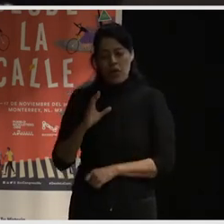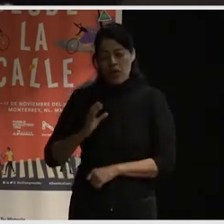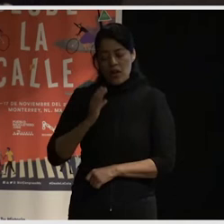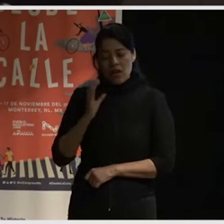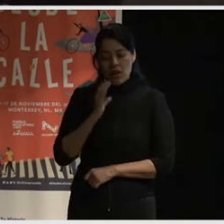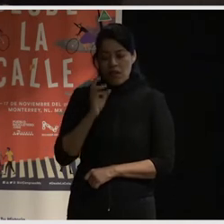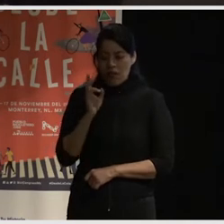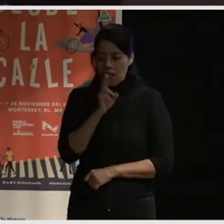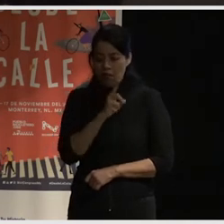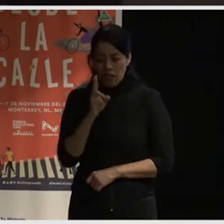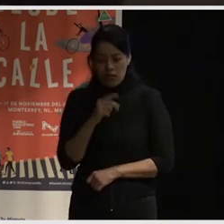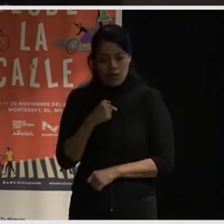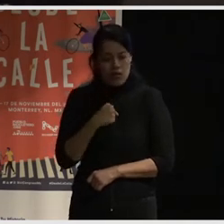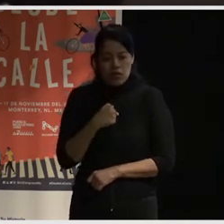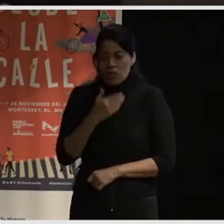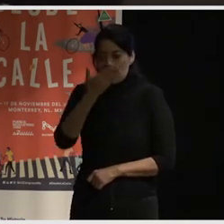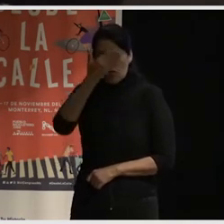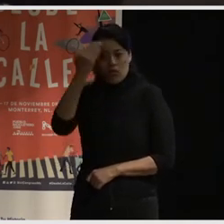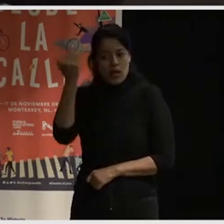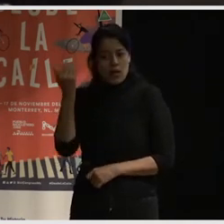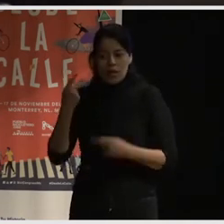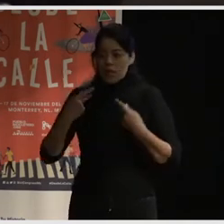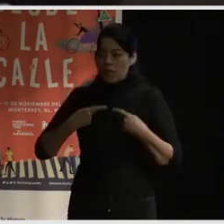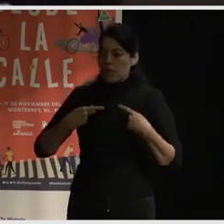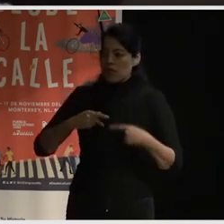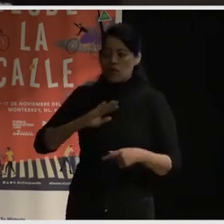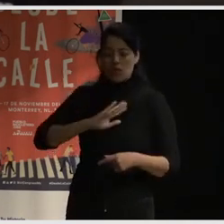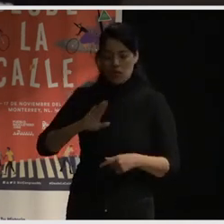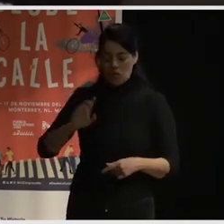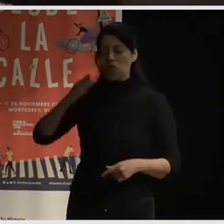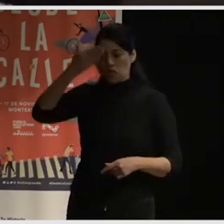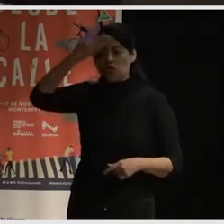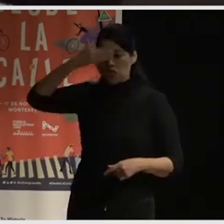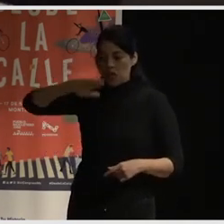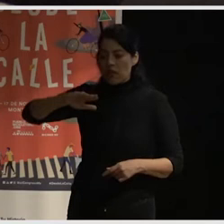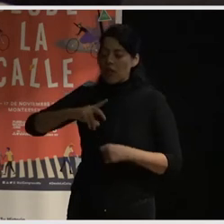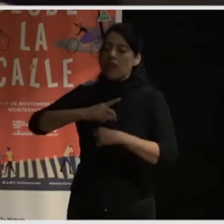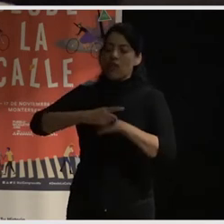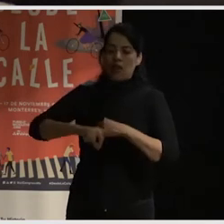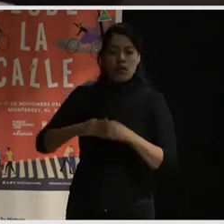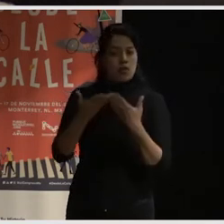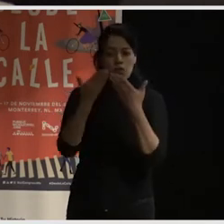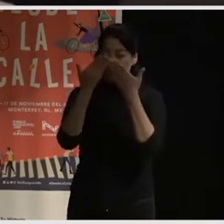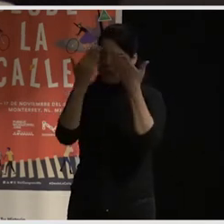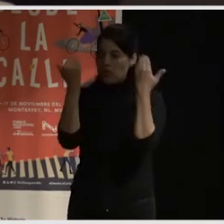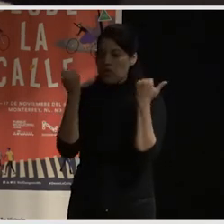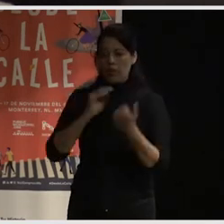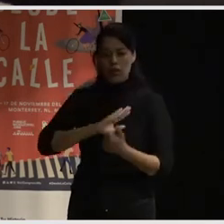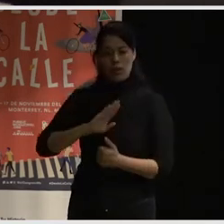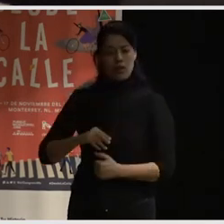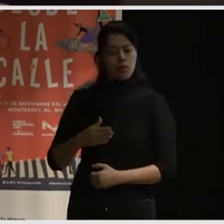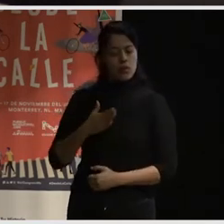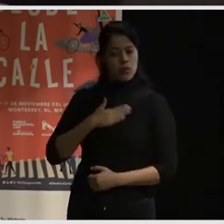nunca había sabido que hubieran muertos yo sabía que afectaba pero no muertos eso para mí es